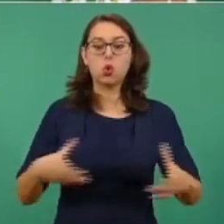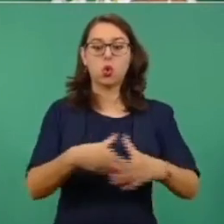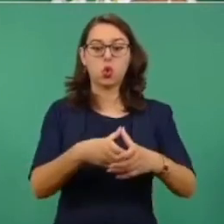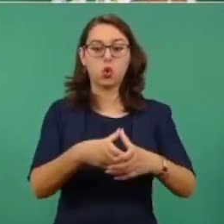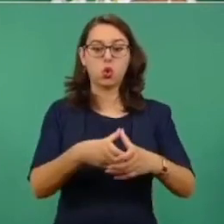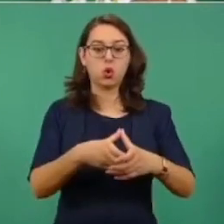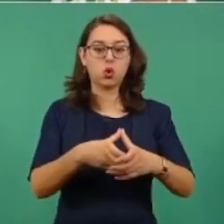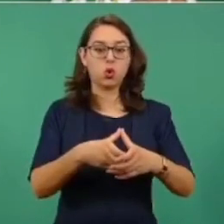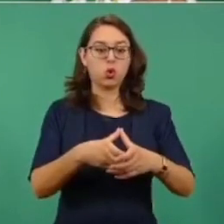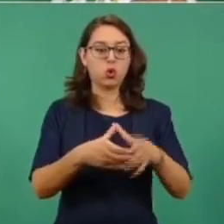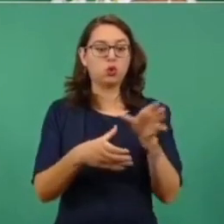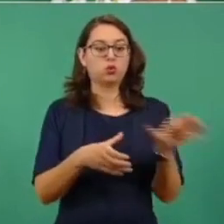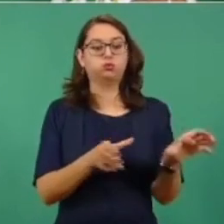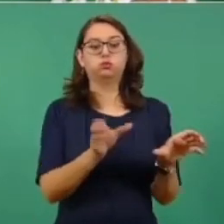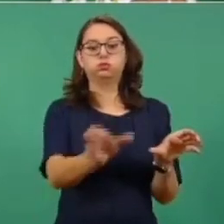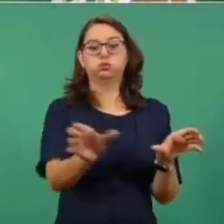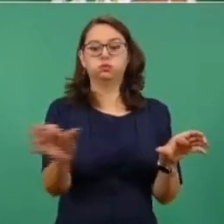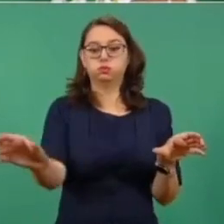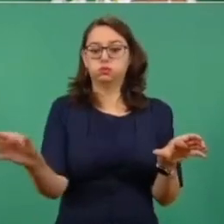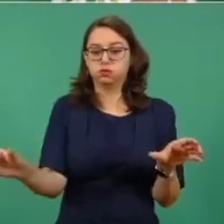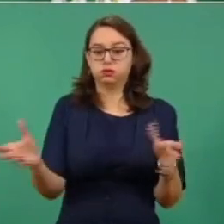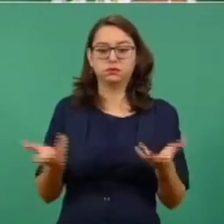Por ejemplo, la Coparmex